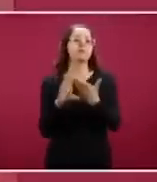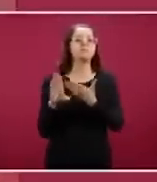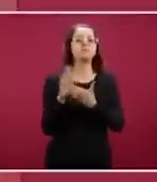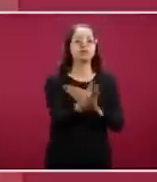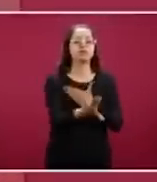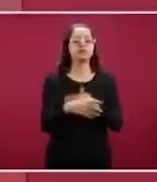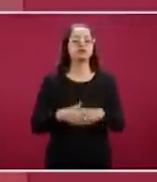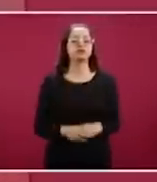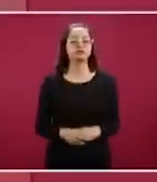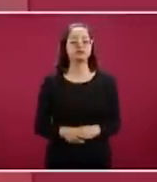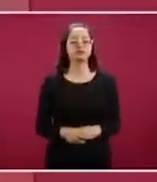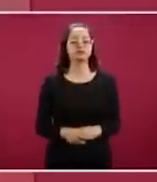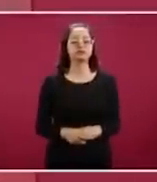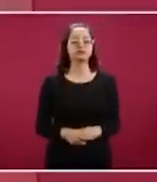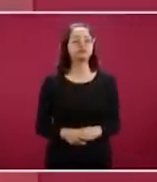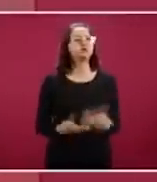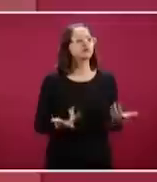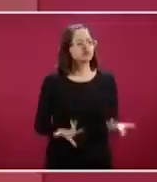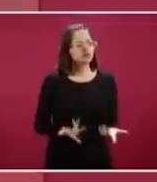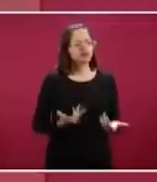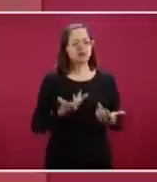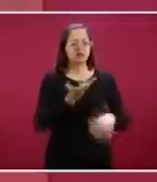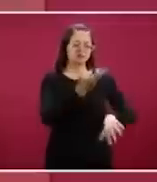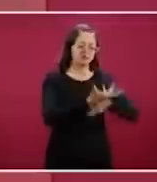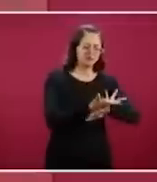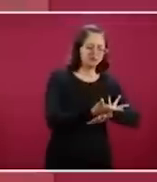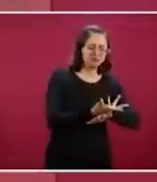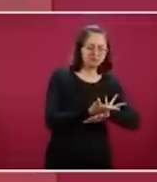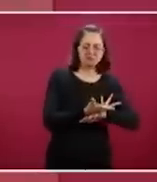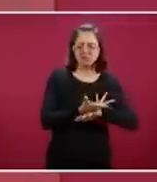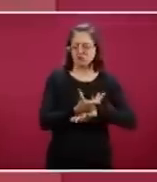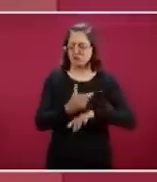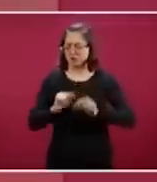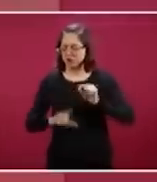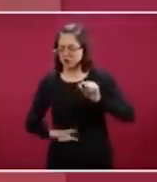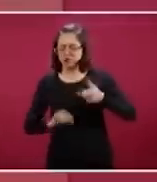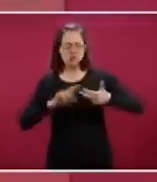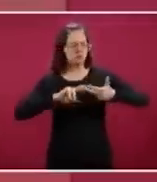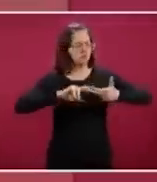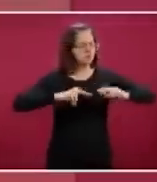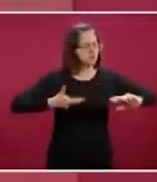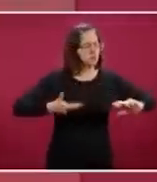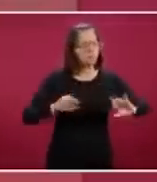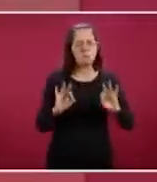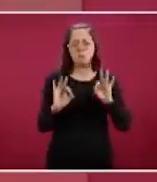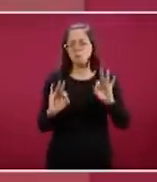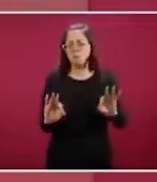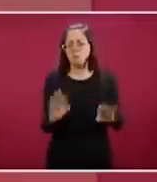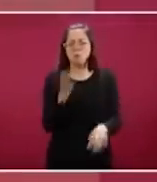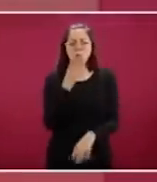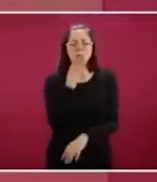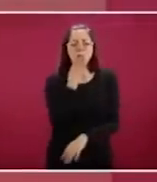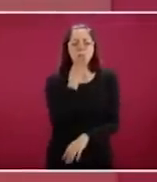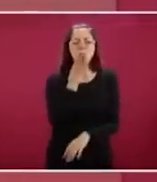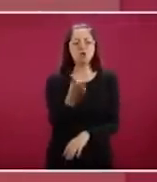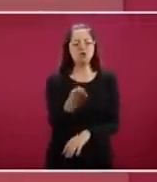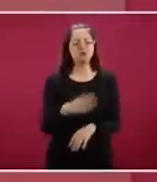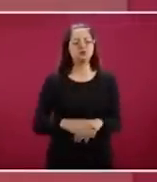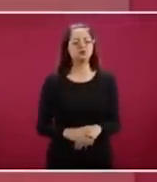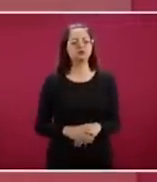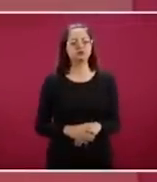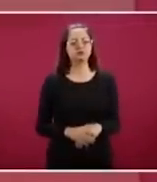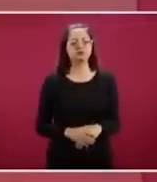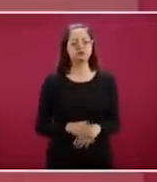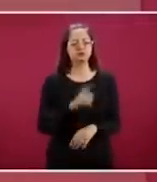Tenemos muy buena relación con el gobierno de Estados Unidos. Ha sido respetuoso